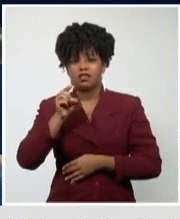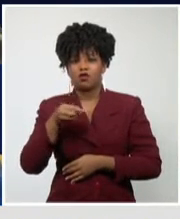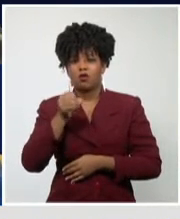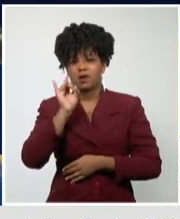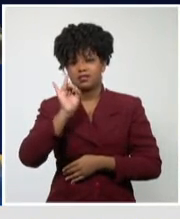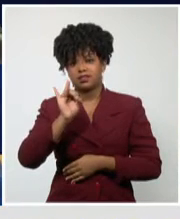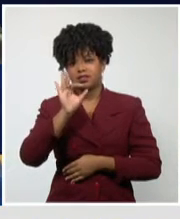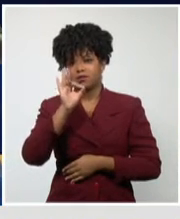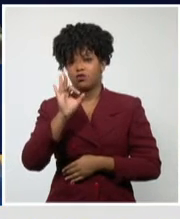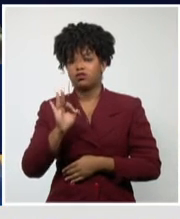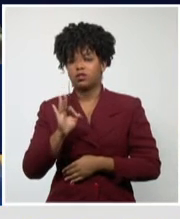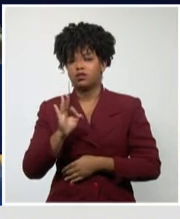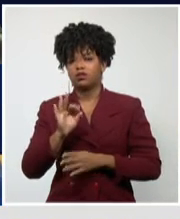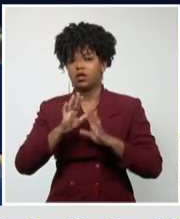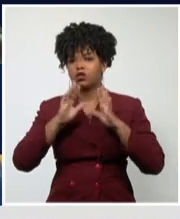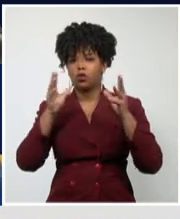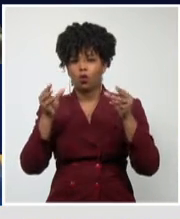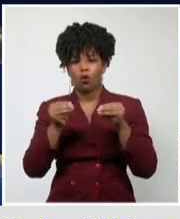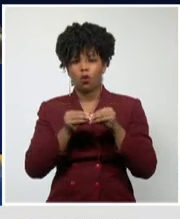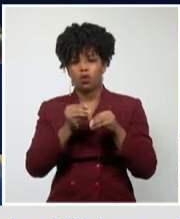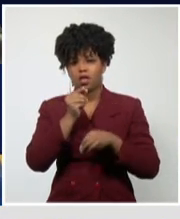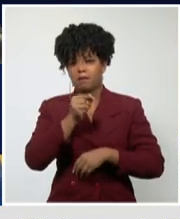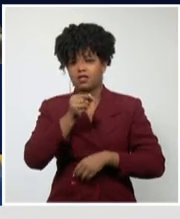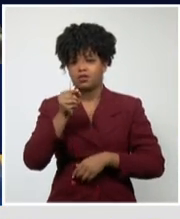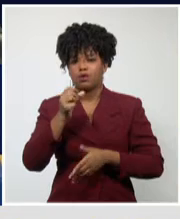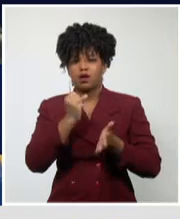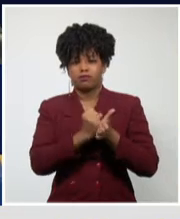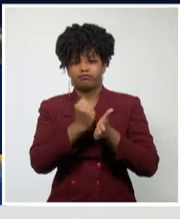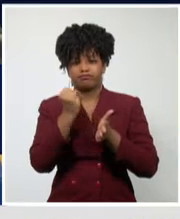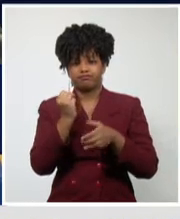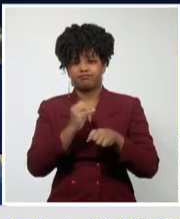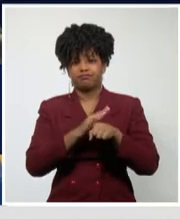70,7% de todas las personas que han sido confirmadas con el